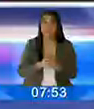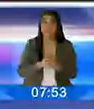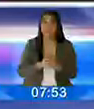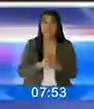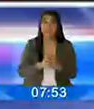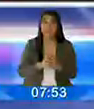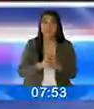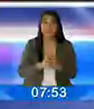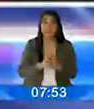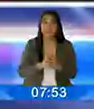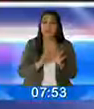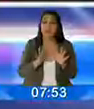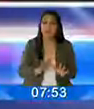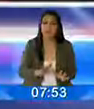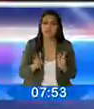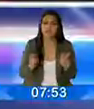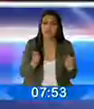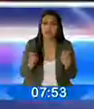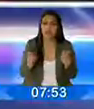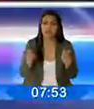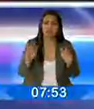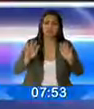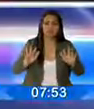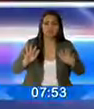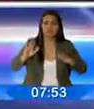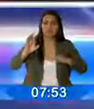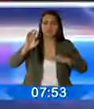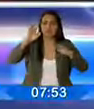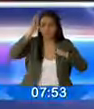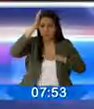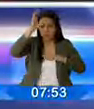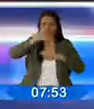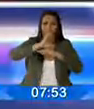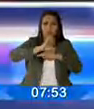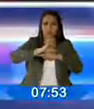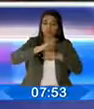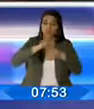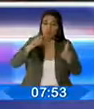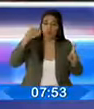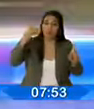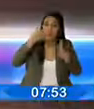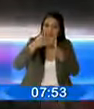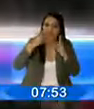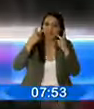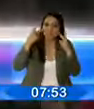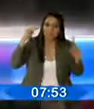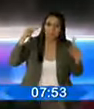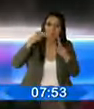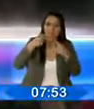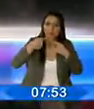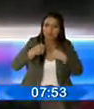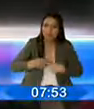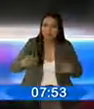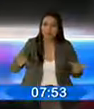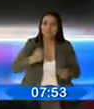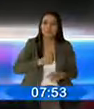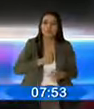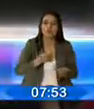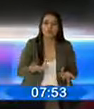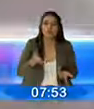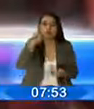ente rector de la cultura del país, tenemos como misión y como visión difundir el patrimonio inmaterial de